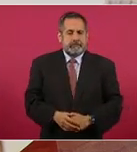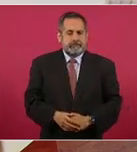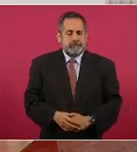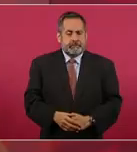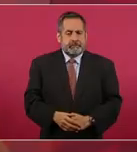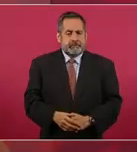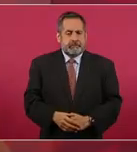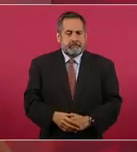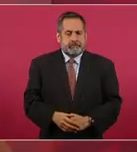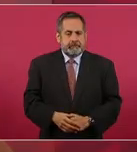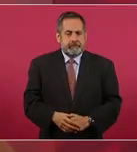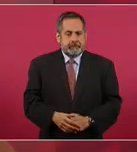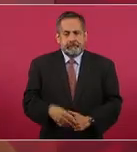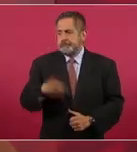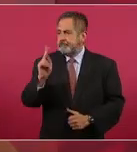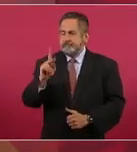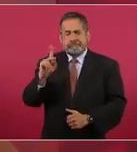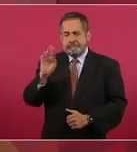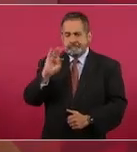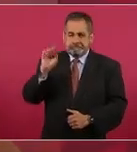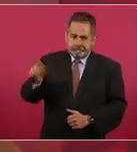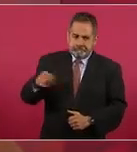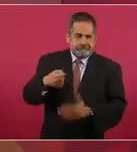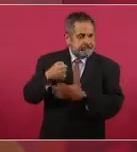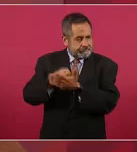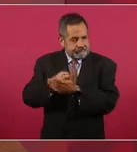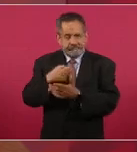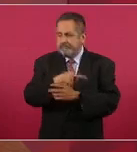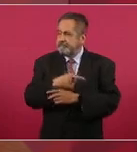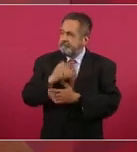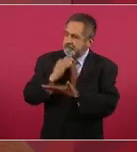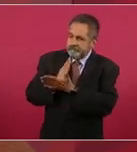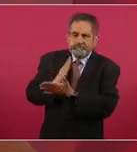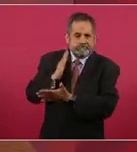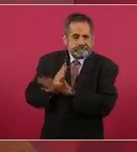Pero el propósito es que